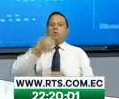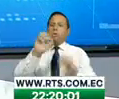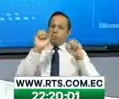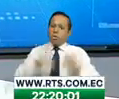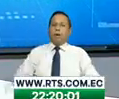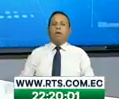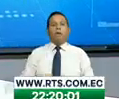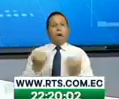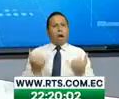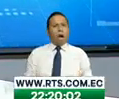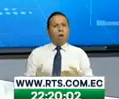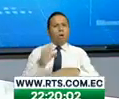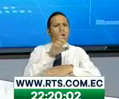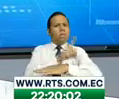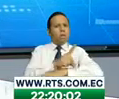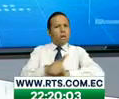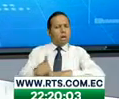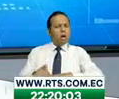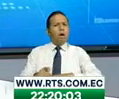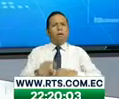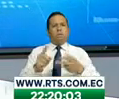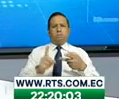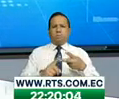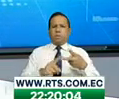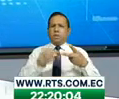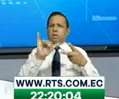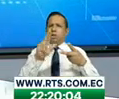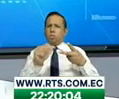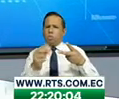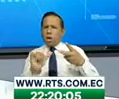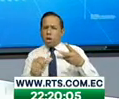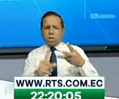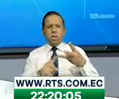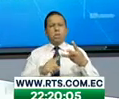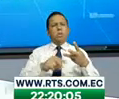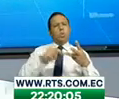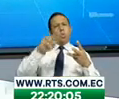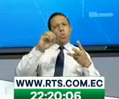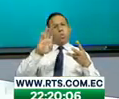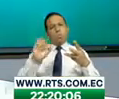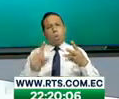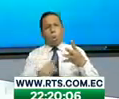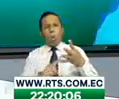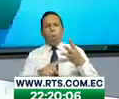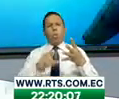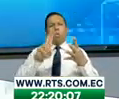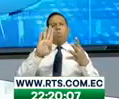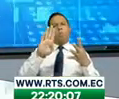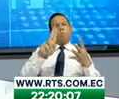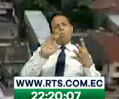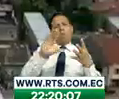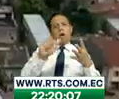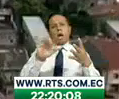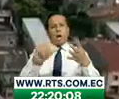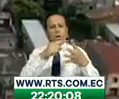y muertes, Yaguachi, Balsar, Novol y Bucay pasarán a amarillo. Jorge Escobar nos resume.